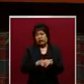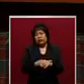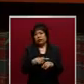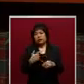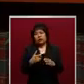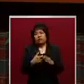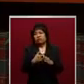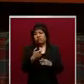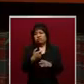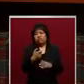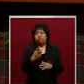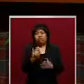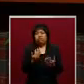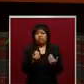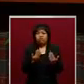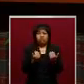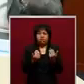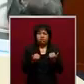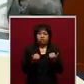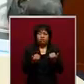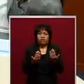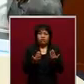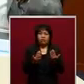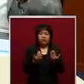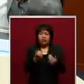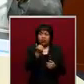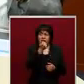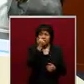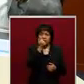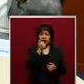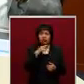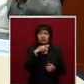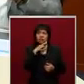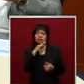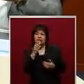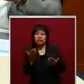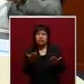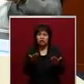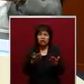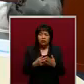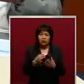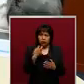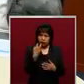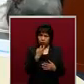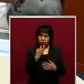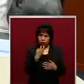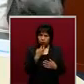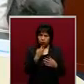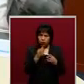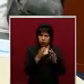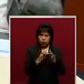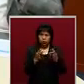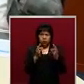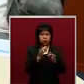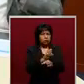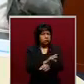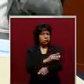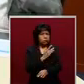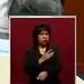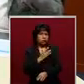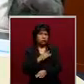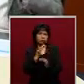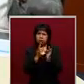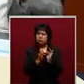económica esté complicada, que los alumnos estén agobiados. Por lo tanto, el elemento emocional es clave.